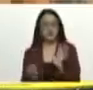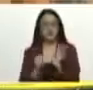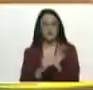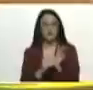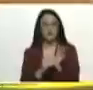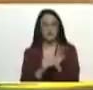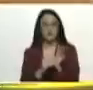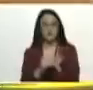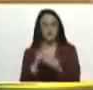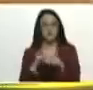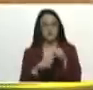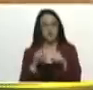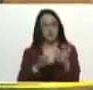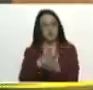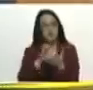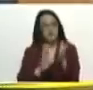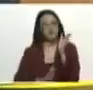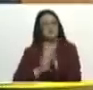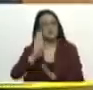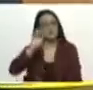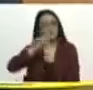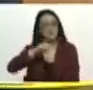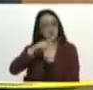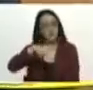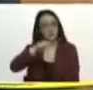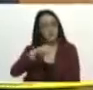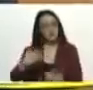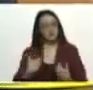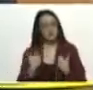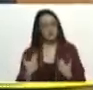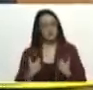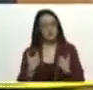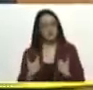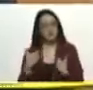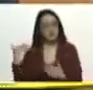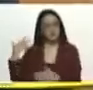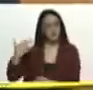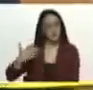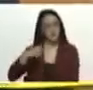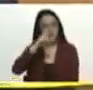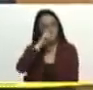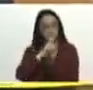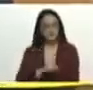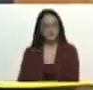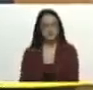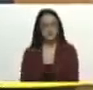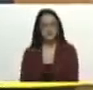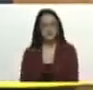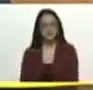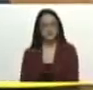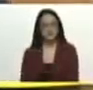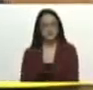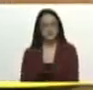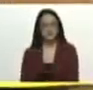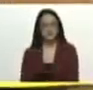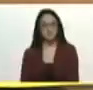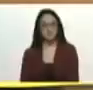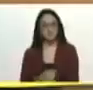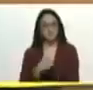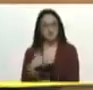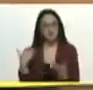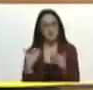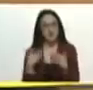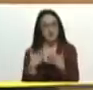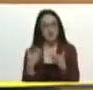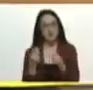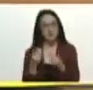todos los obstáculos que ustedes han sufrido en los últimos años. Yo me estuve peleando mucho